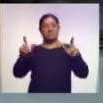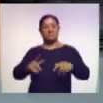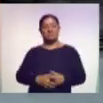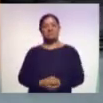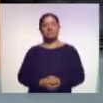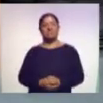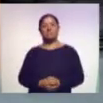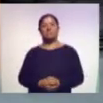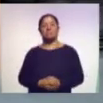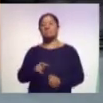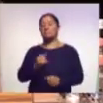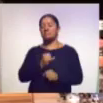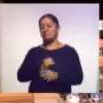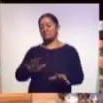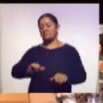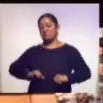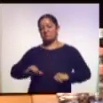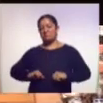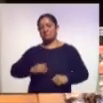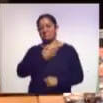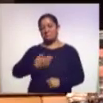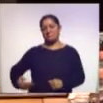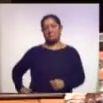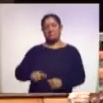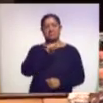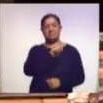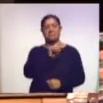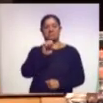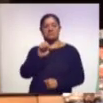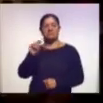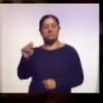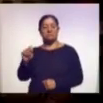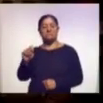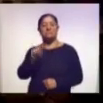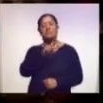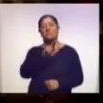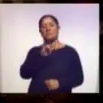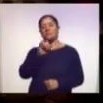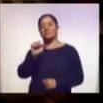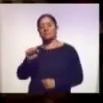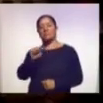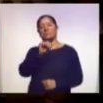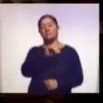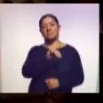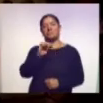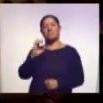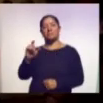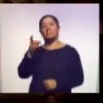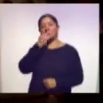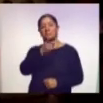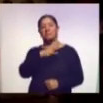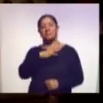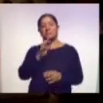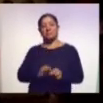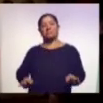Al rendir su informe de actividades, el presidente del Tribunal Electoral de Tlaxcala, Luis Manuel Muñoz Cuautle, destacó el compromiso de este organismo